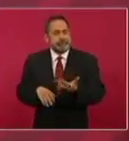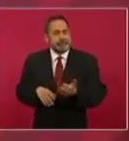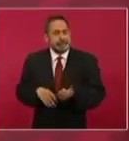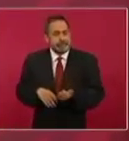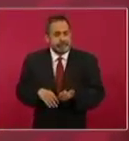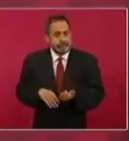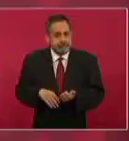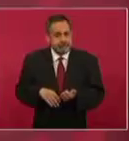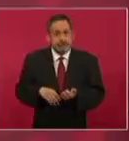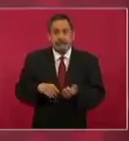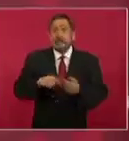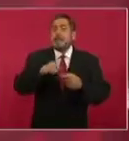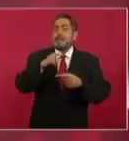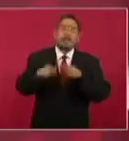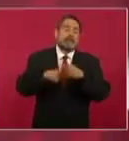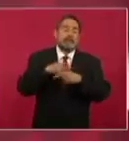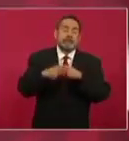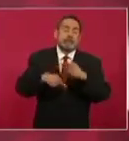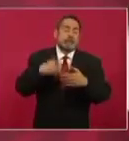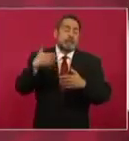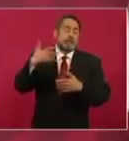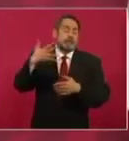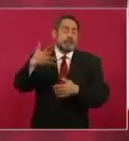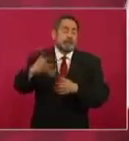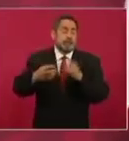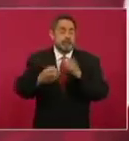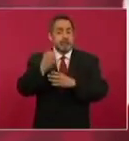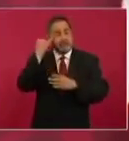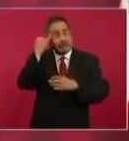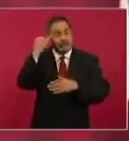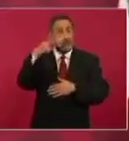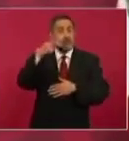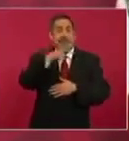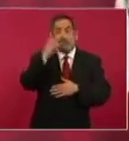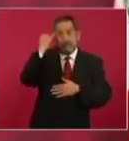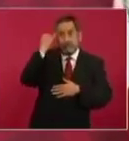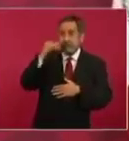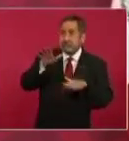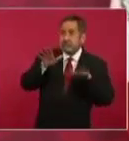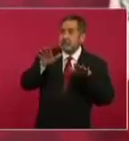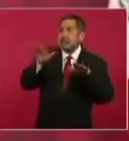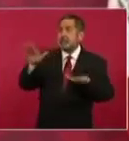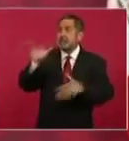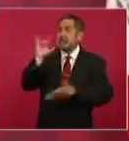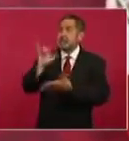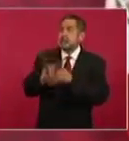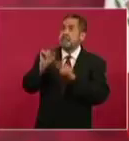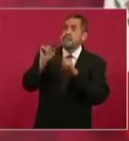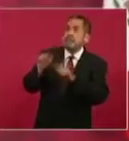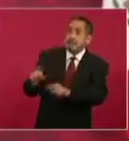Y luego pues surgió este proyecto del aeropuerto y era